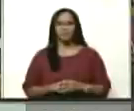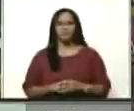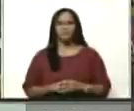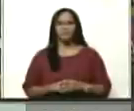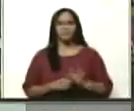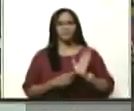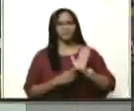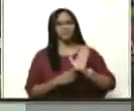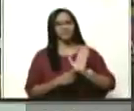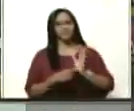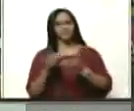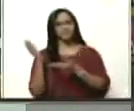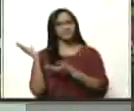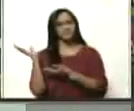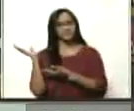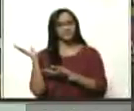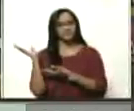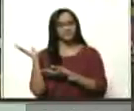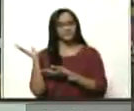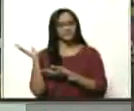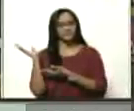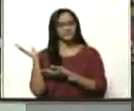Mira, ¿ves? Esto quedó así.